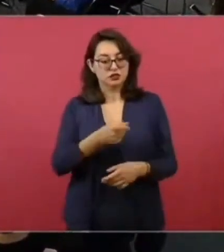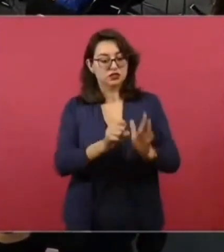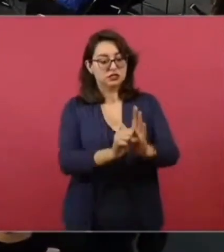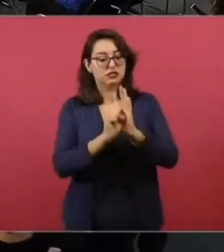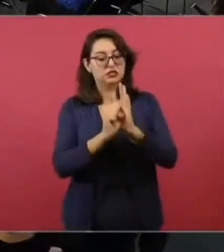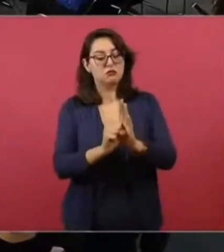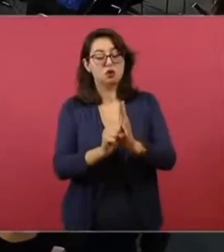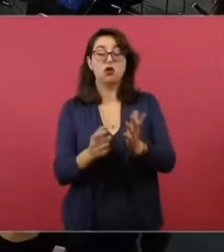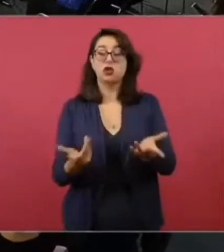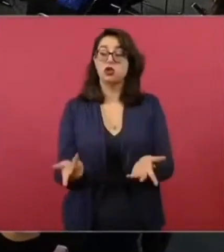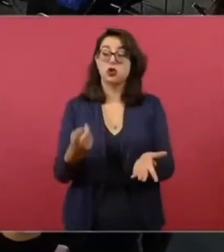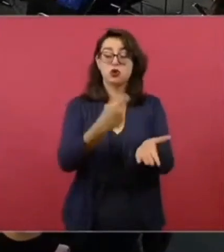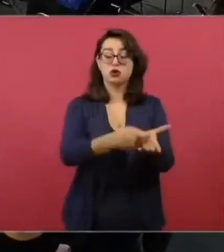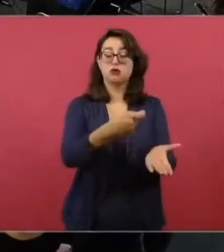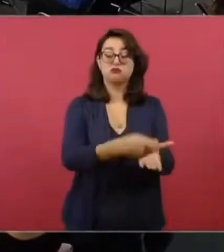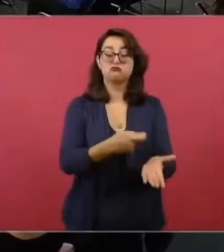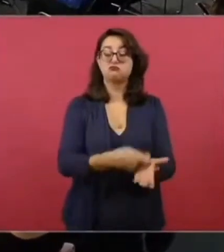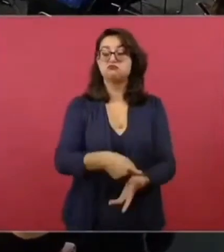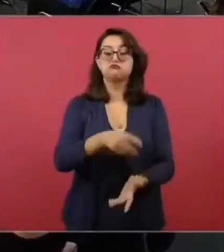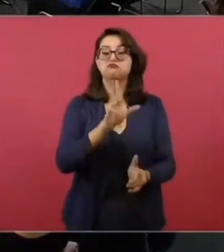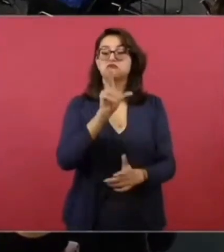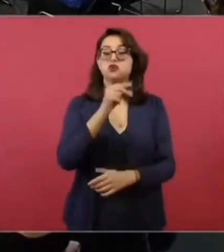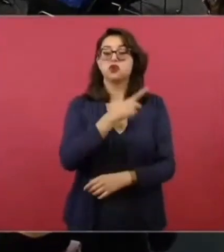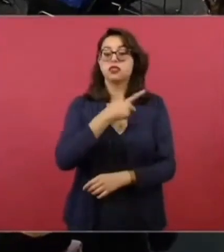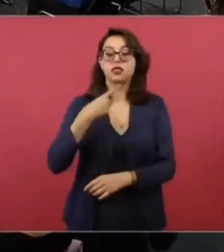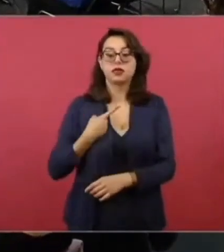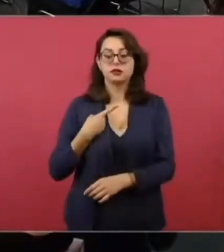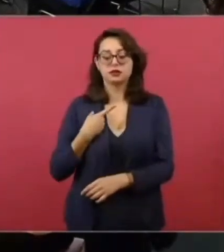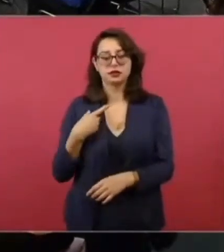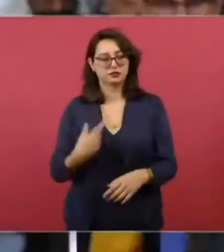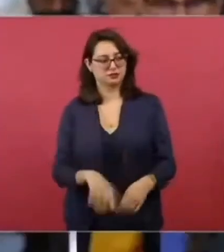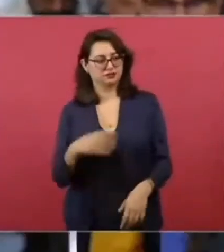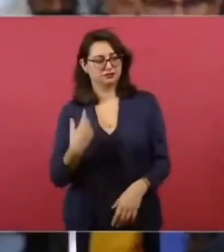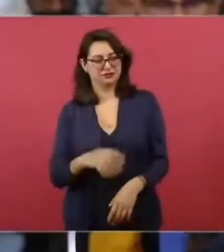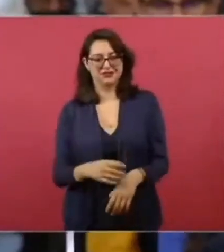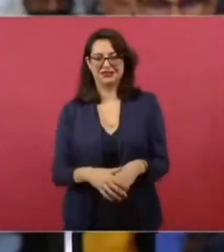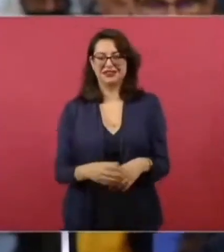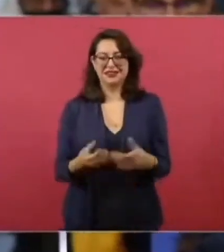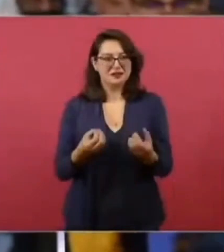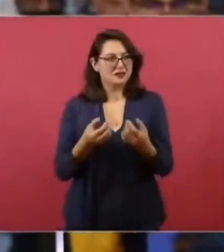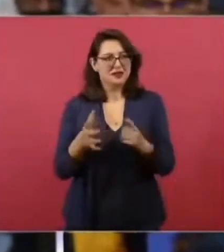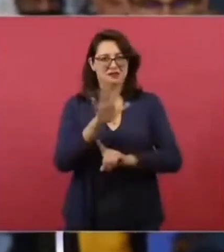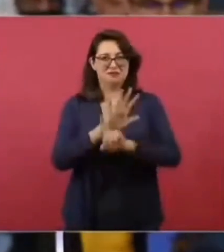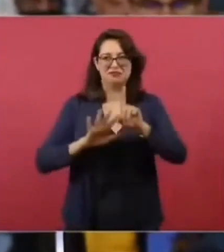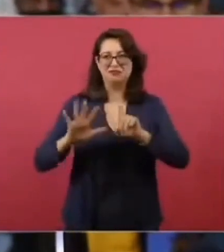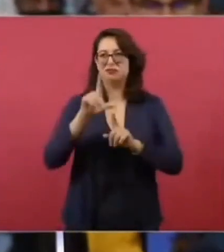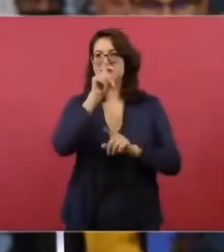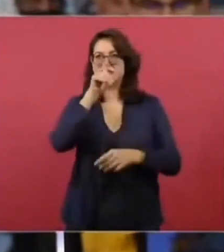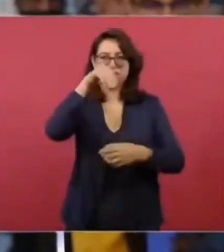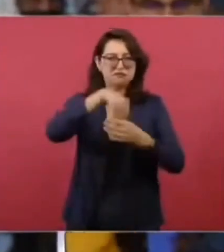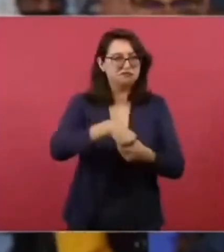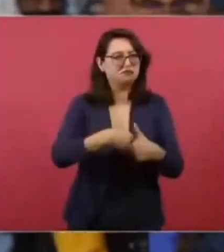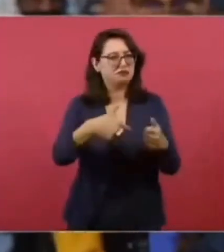es simbólico en esa libreta. Todo esto queda, pues además en la secrecía